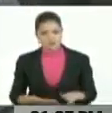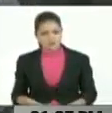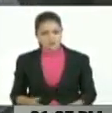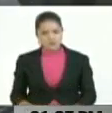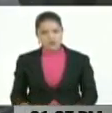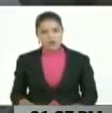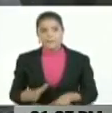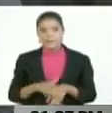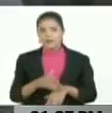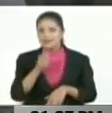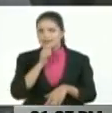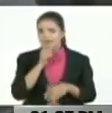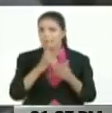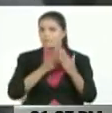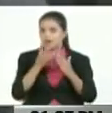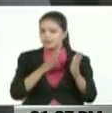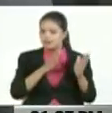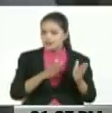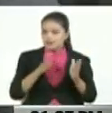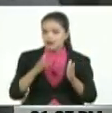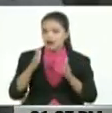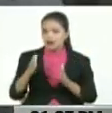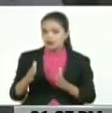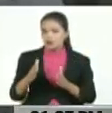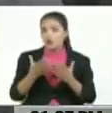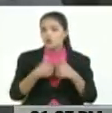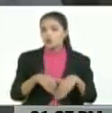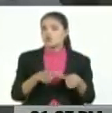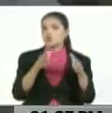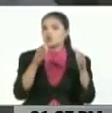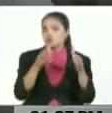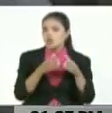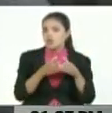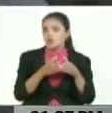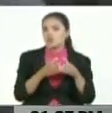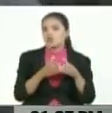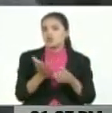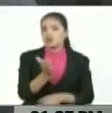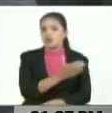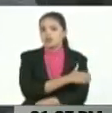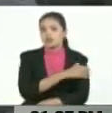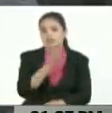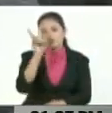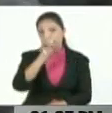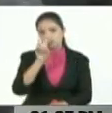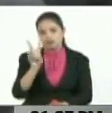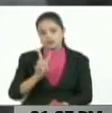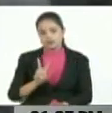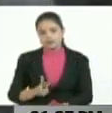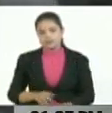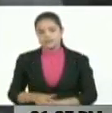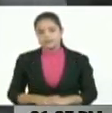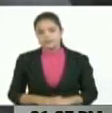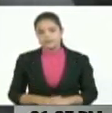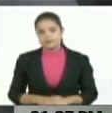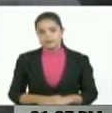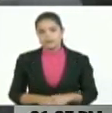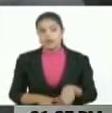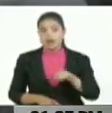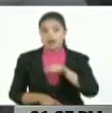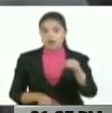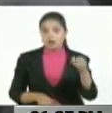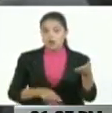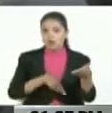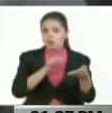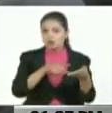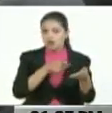son orquestados y planificados por grupos de la ultraderecha venezolana, que han sido contratados los elementos generadores